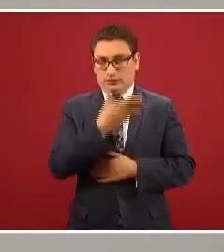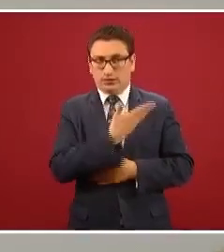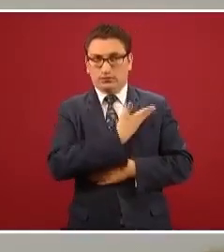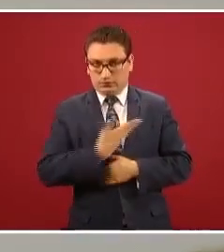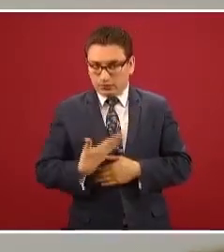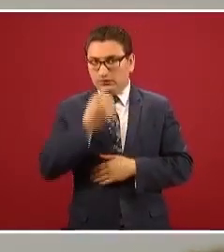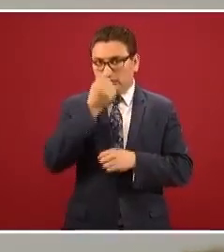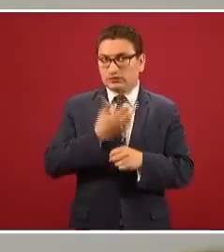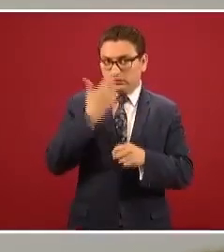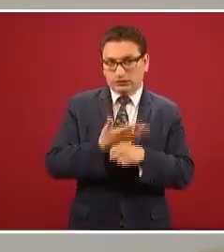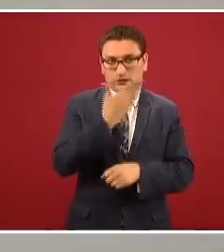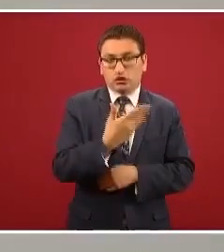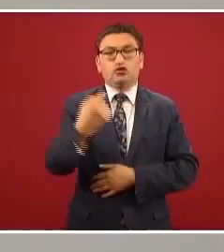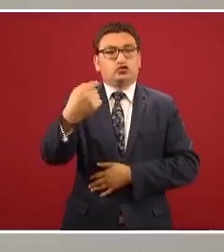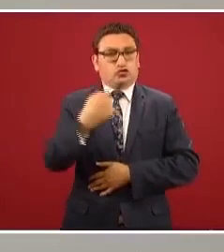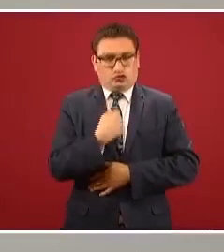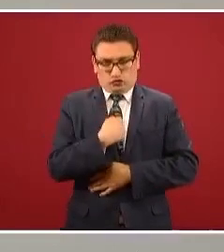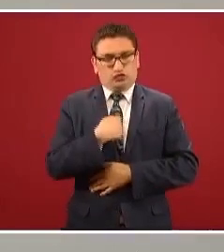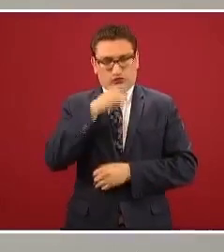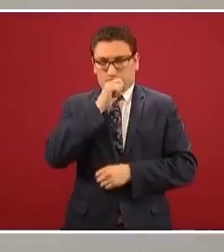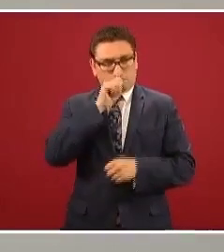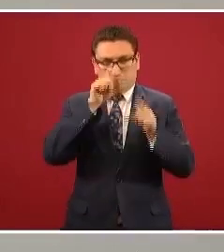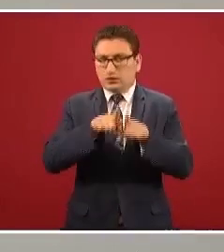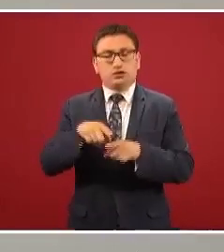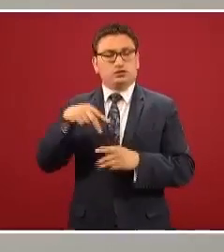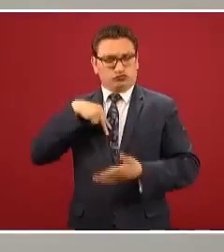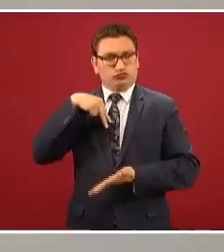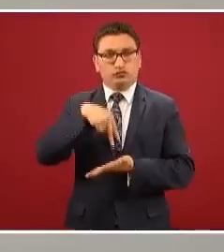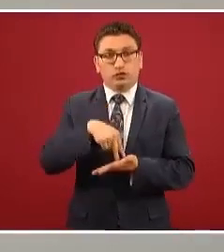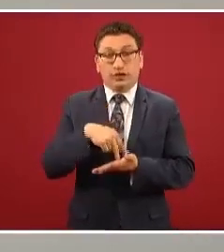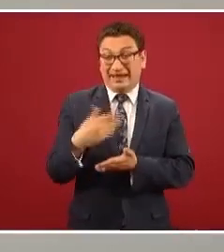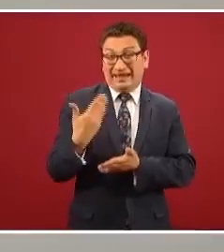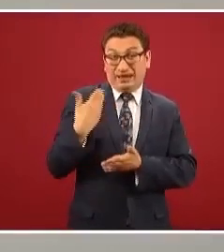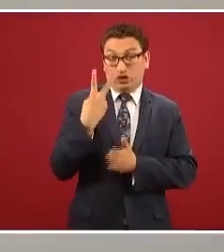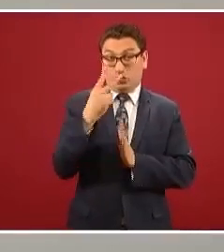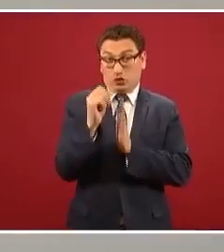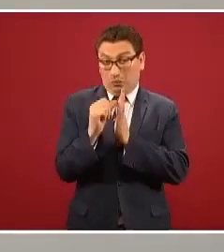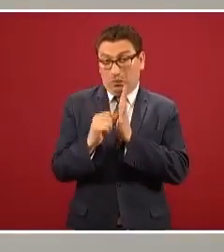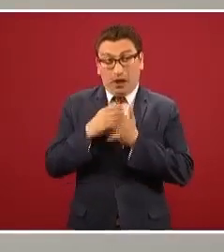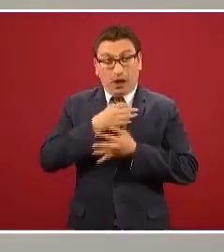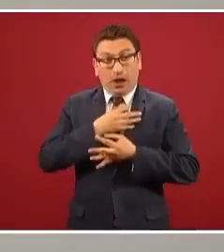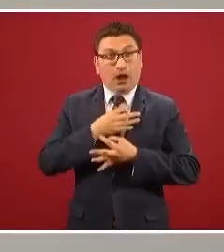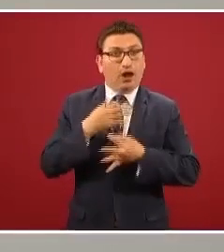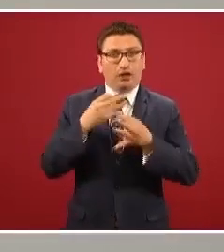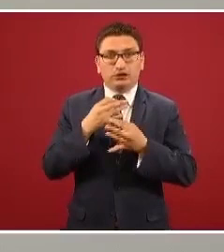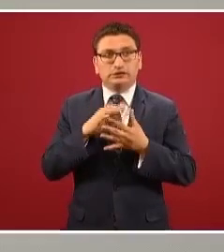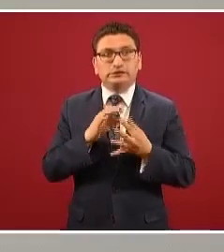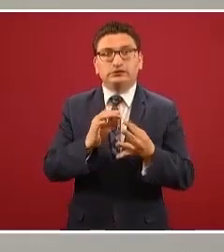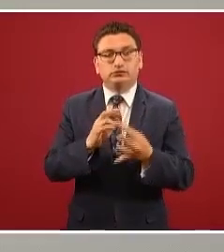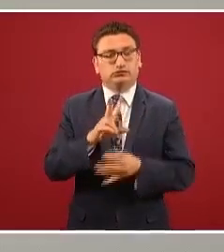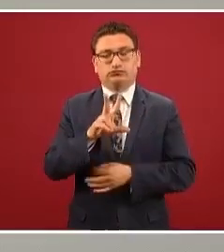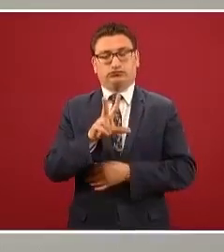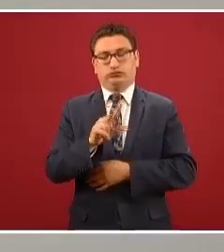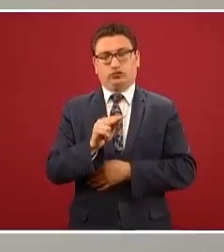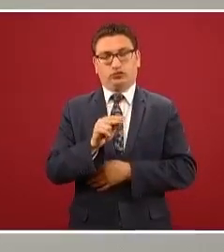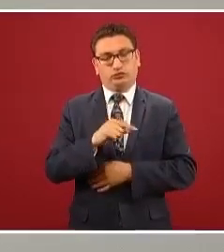y del secretario, que yo mismo me abstuve durante todos estos 2 meses en que hemos estado informando de ser el vocero.